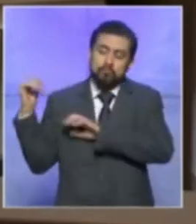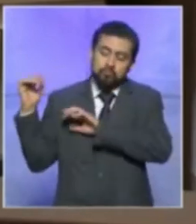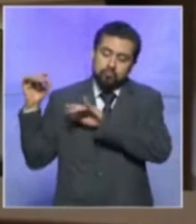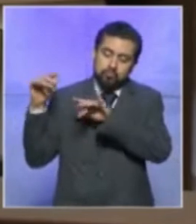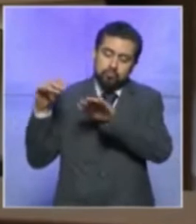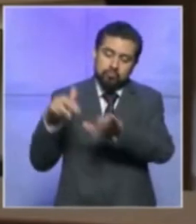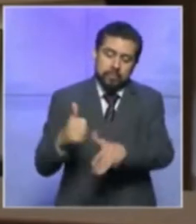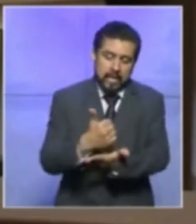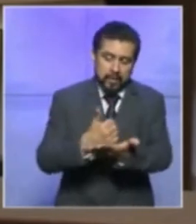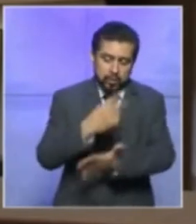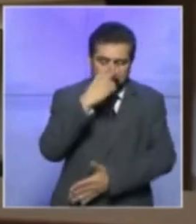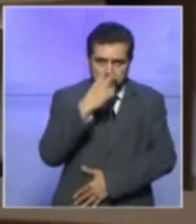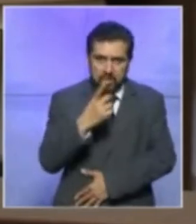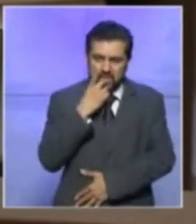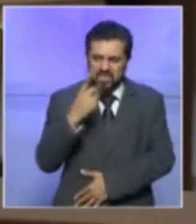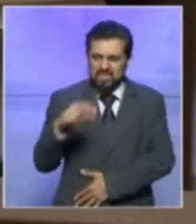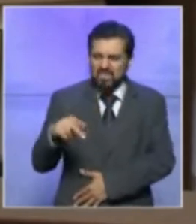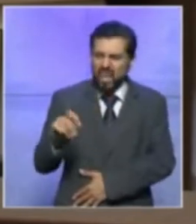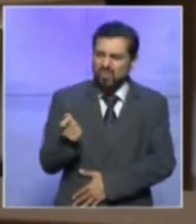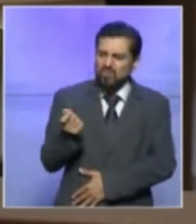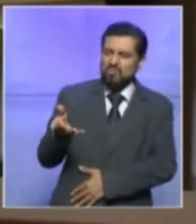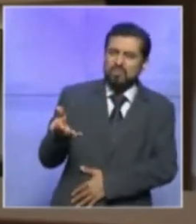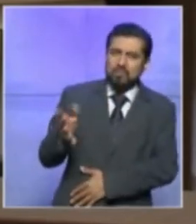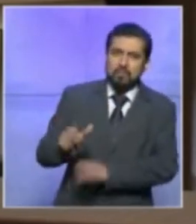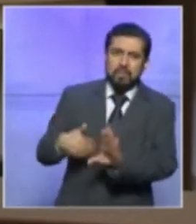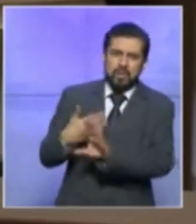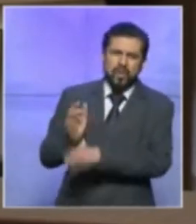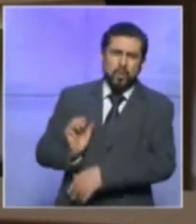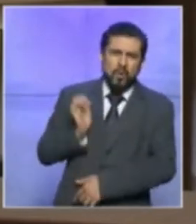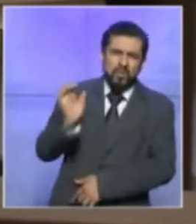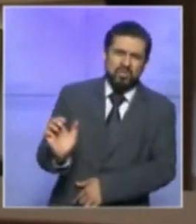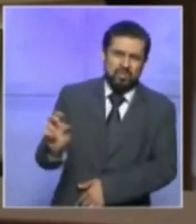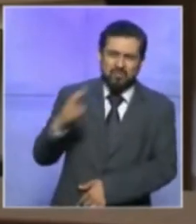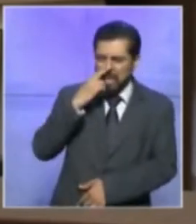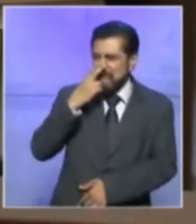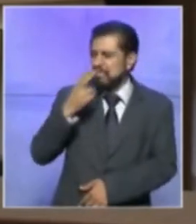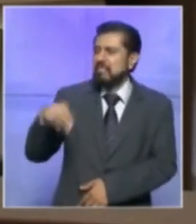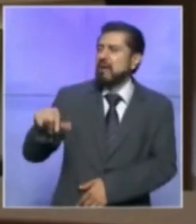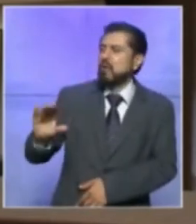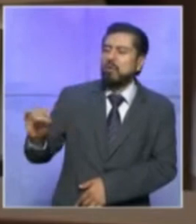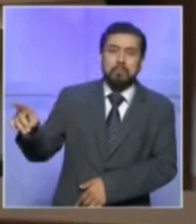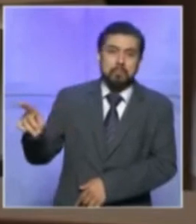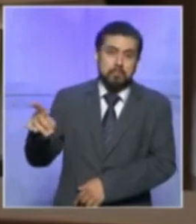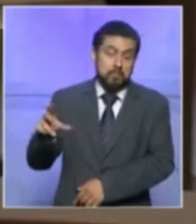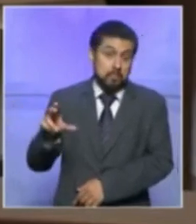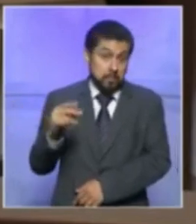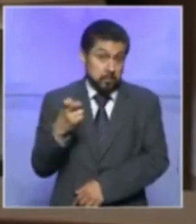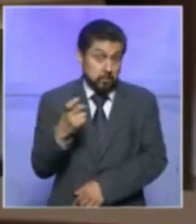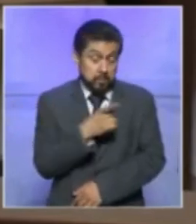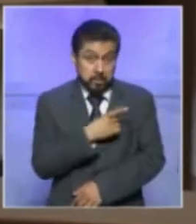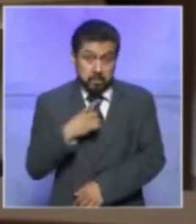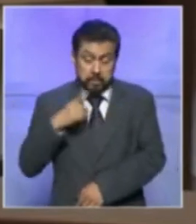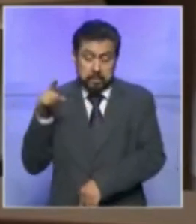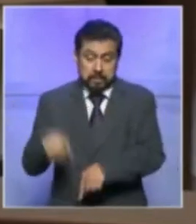les discriminaba de esta manera, es decir, es una palabra bastante discriminatoria y quizá sería un tema de